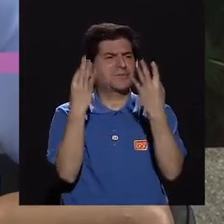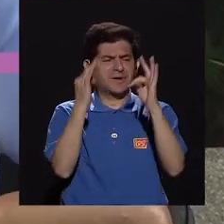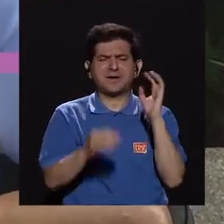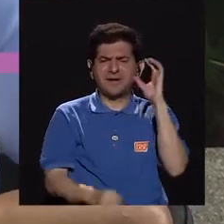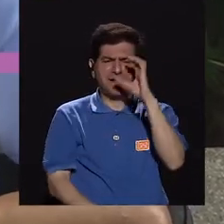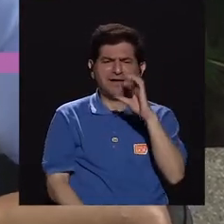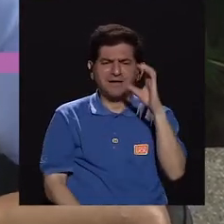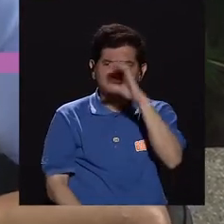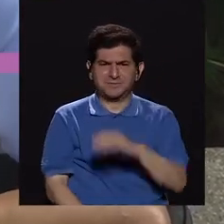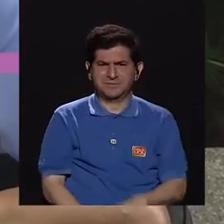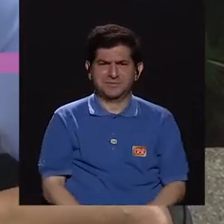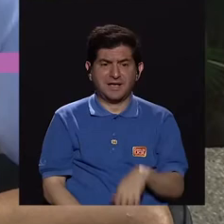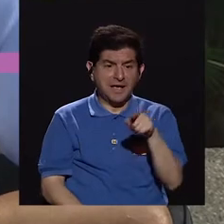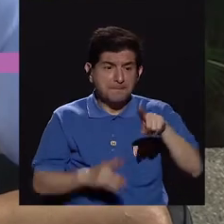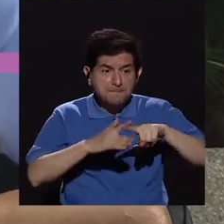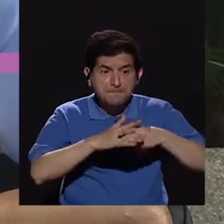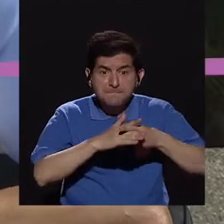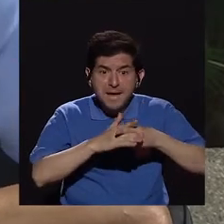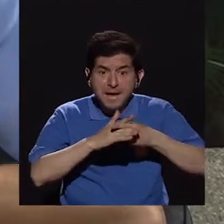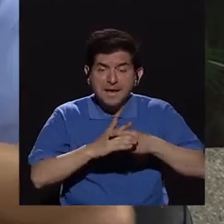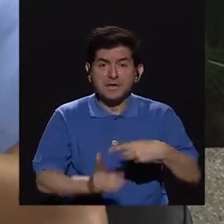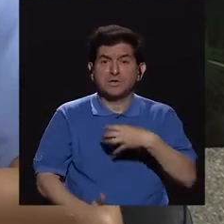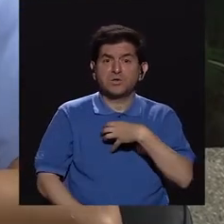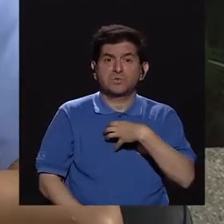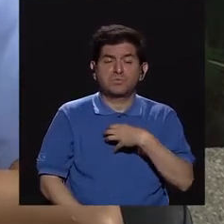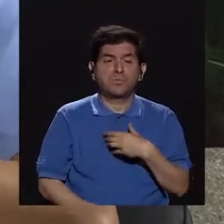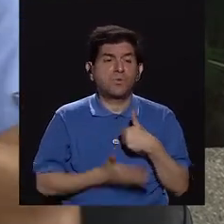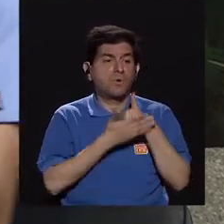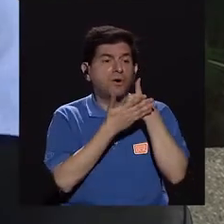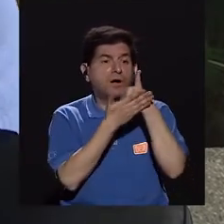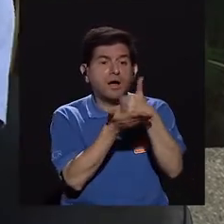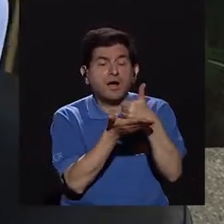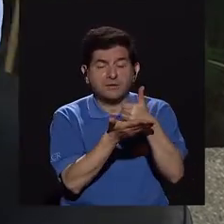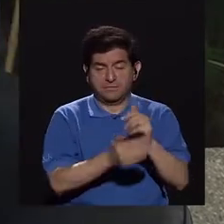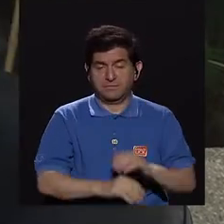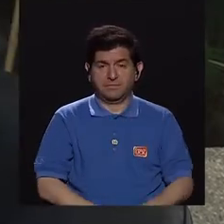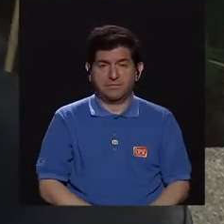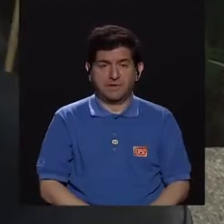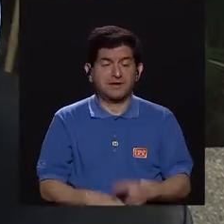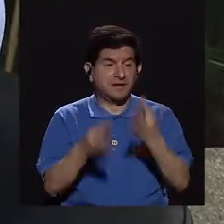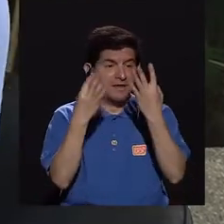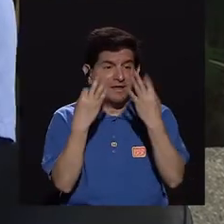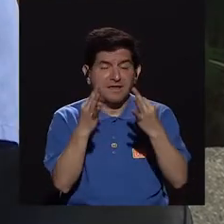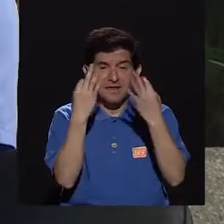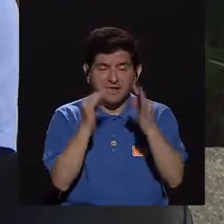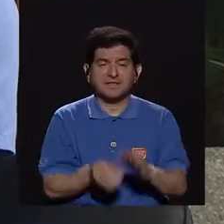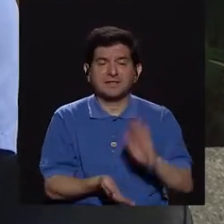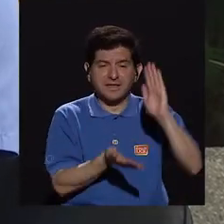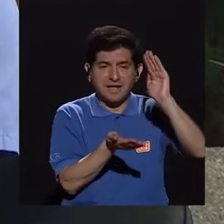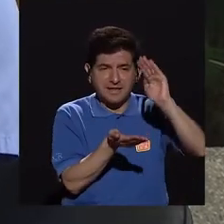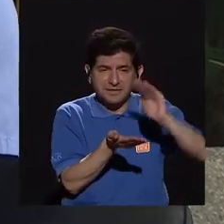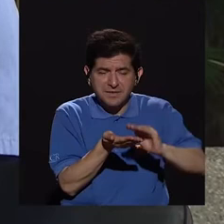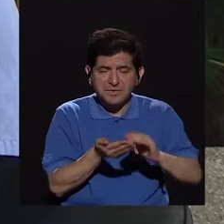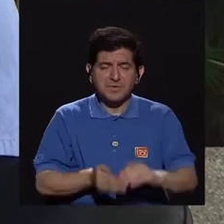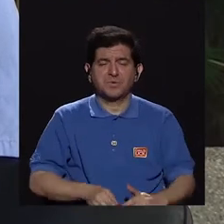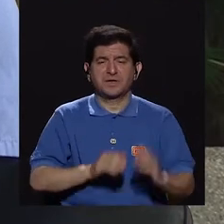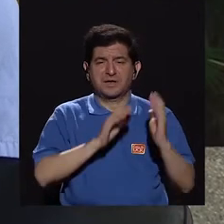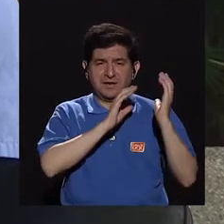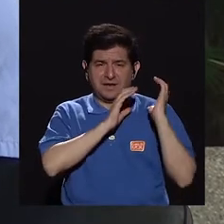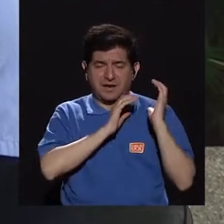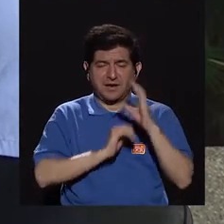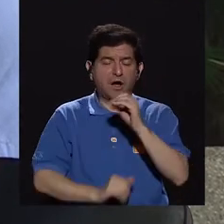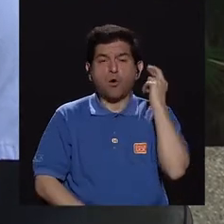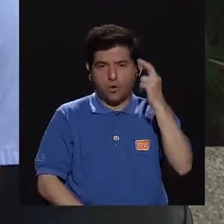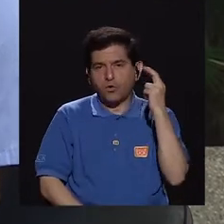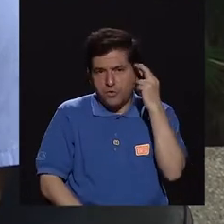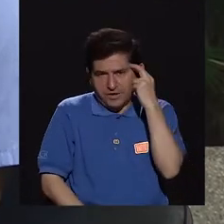tratar de buscar cuáles son los mecanismos propios que nos llevan hacia eso y tratar de buscar disminuir esa carga,